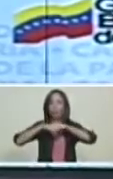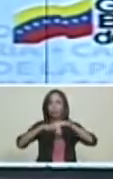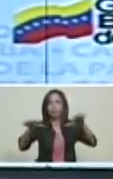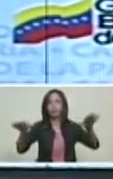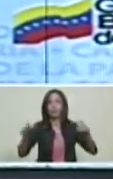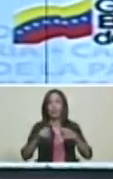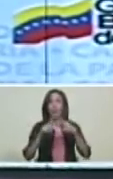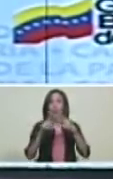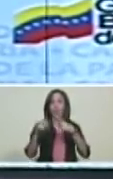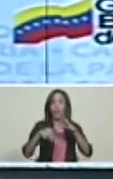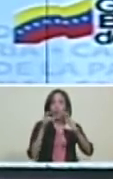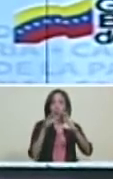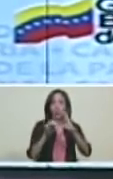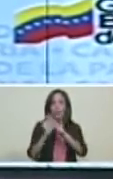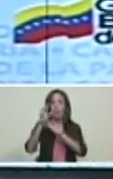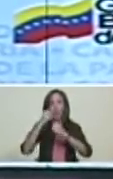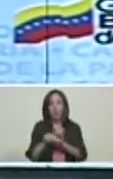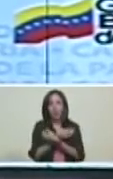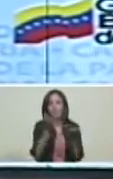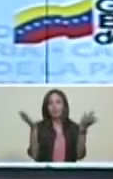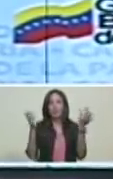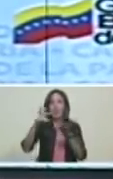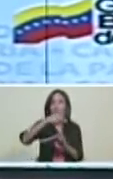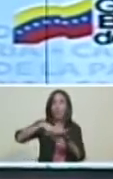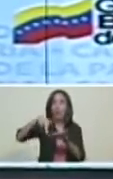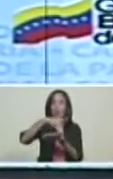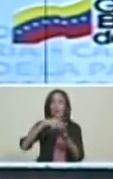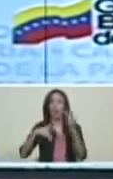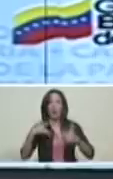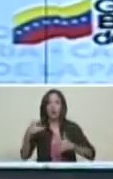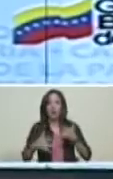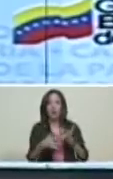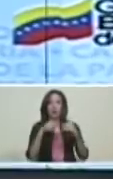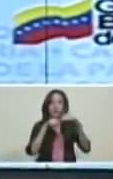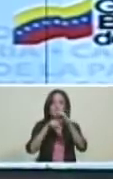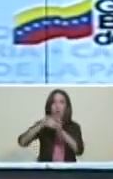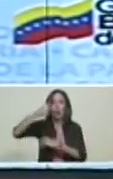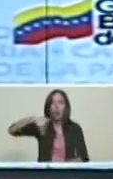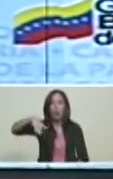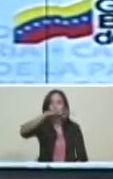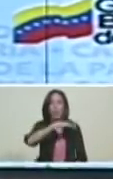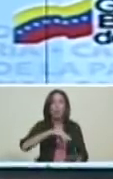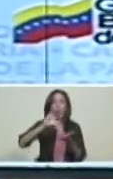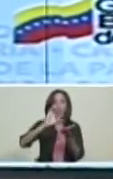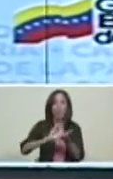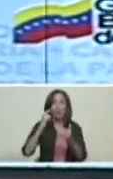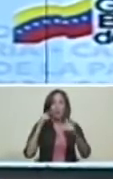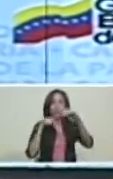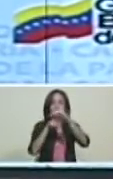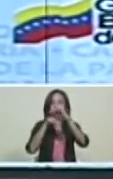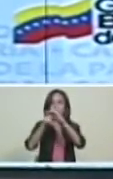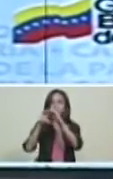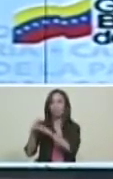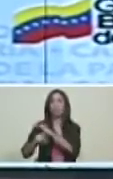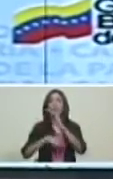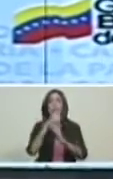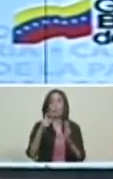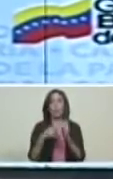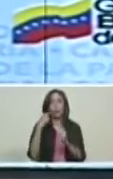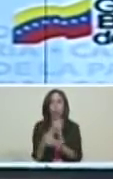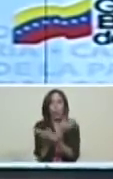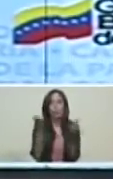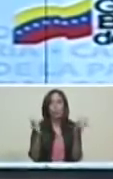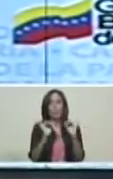activando el carné de la patria, plaza por plaza, pueblo por pueblo, ciudad por ciudad. Son ustedes